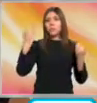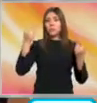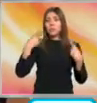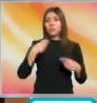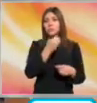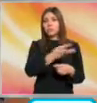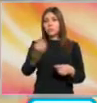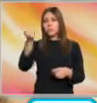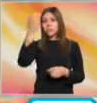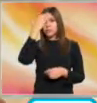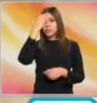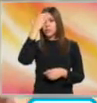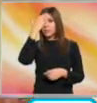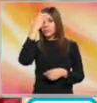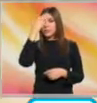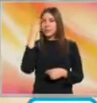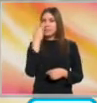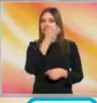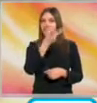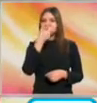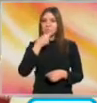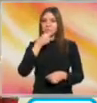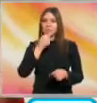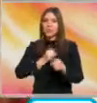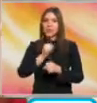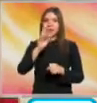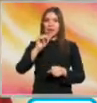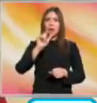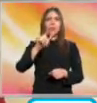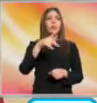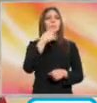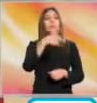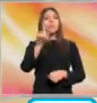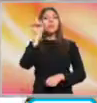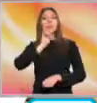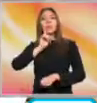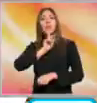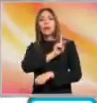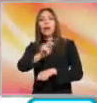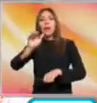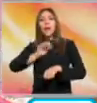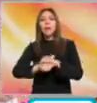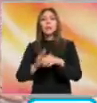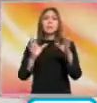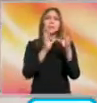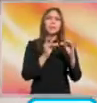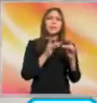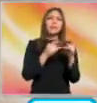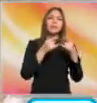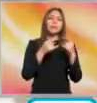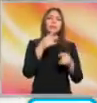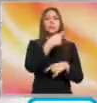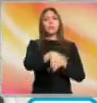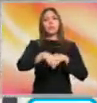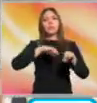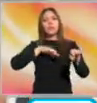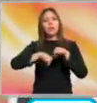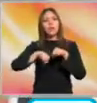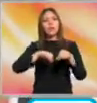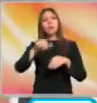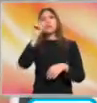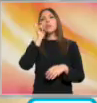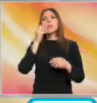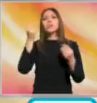de verdad, porque son historias que me platican mis amigas, que yo las vivo por cuestiones de mi trabajo, que yo trabajo mucho